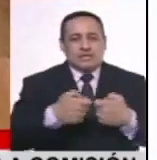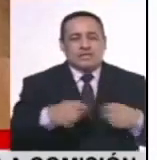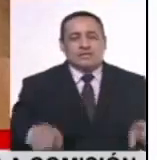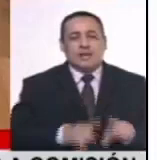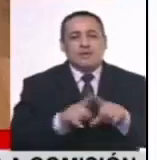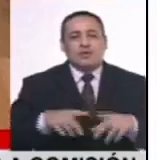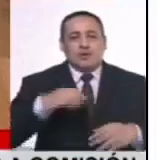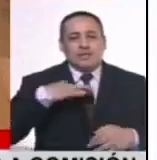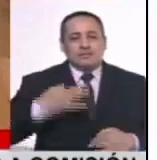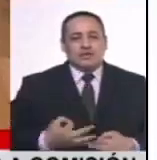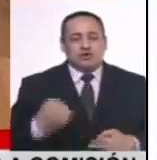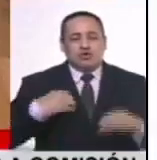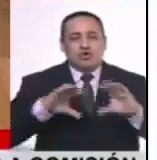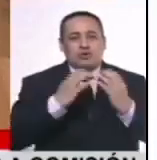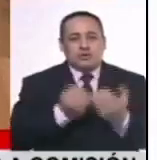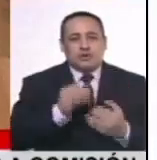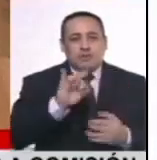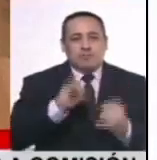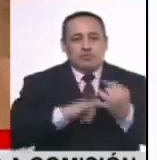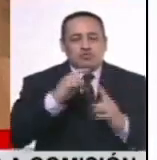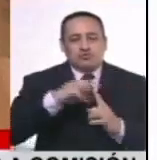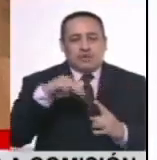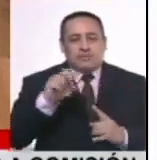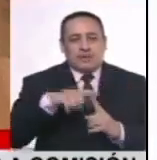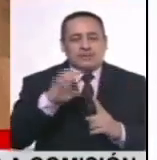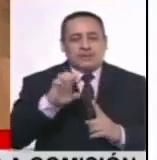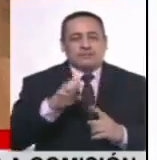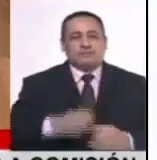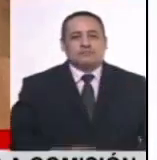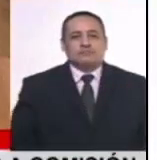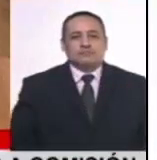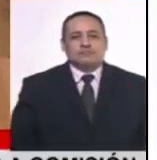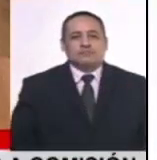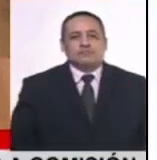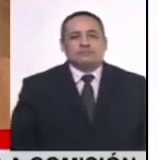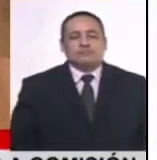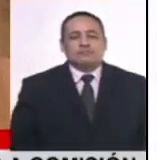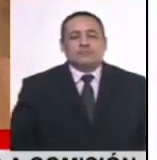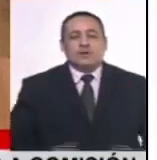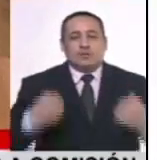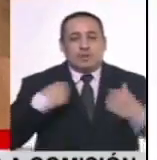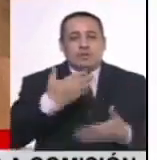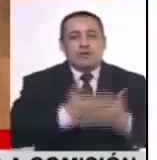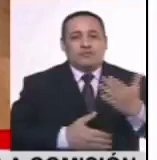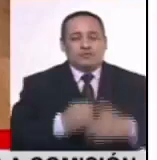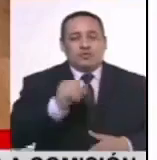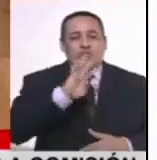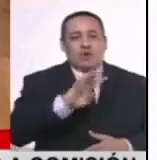el señor congresista Ernesto Bustamante Donaire. Oficio número